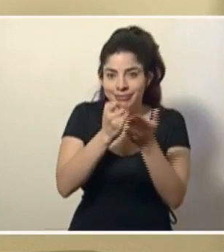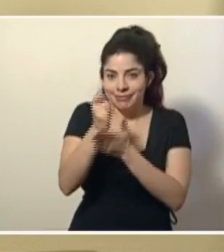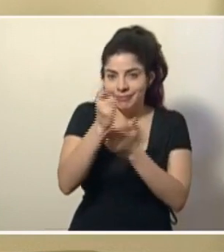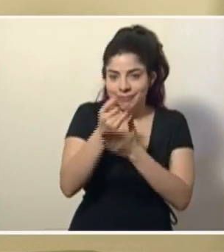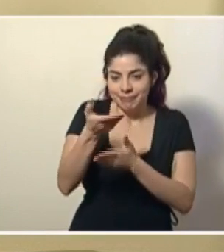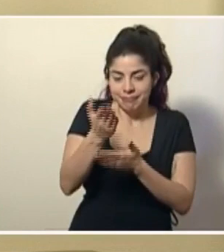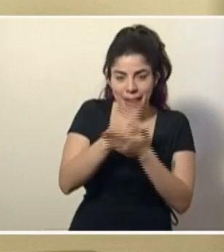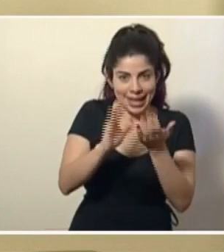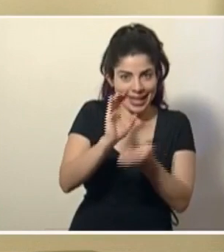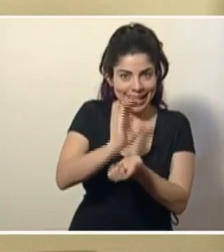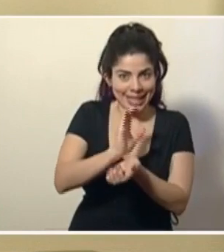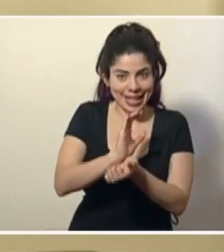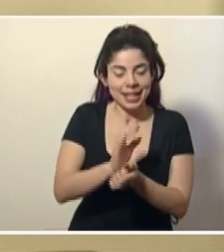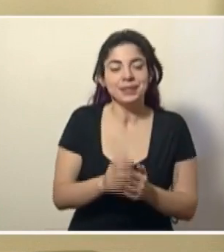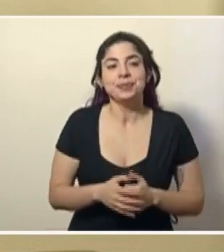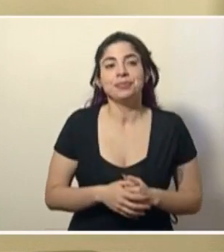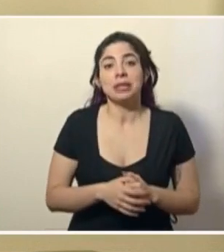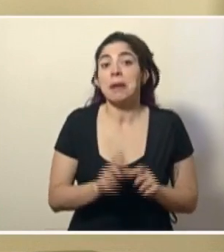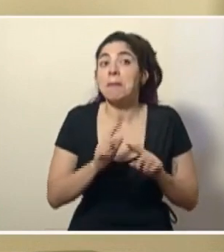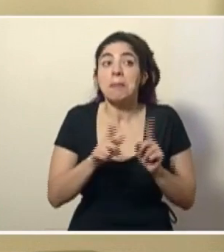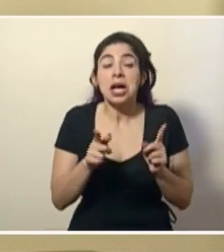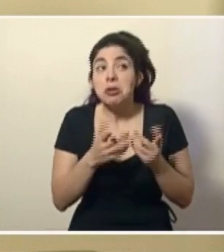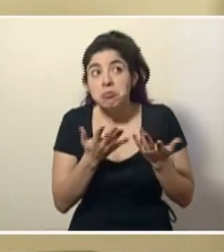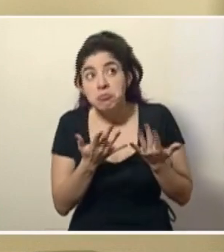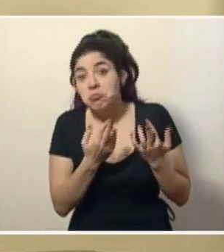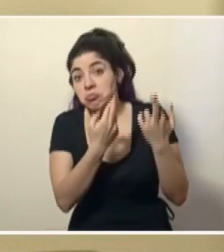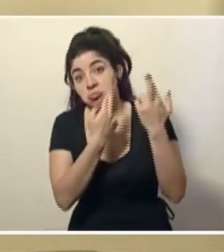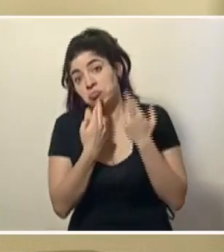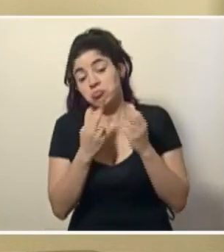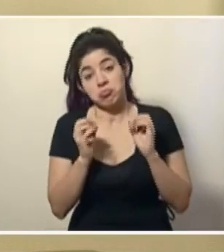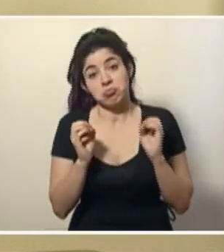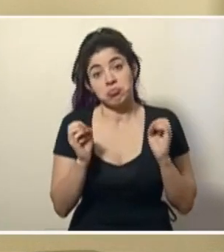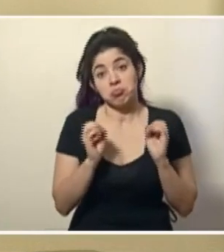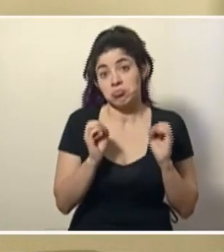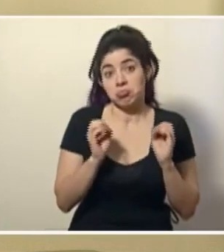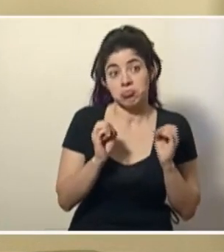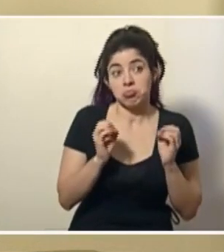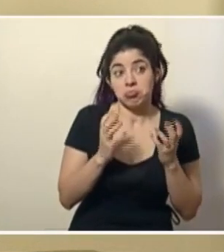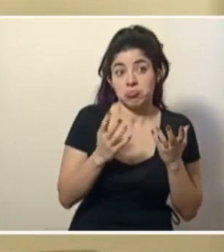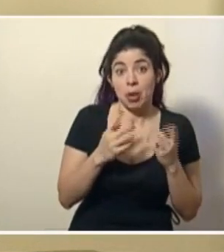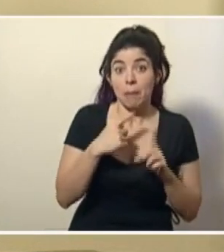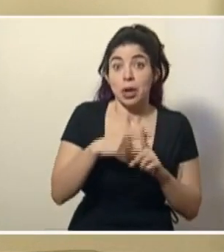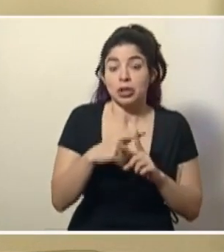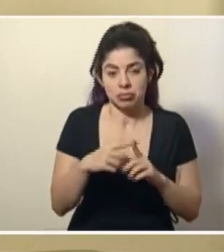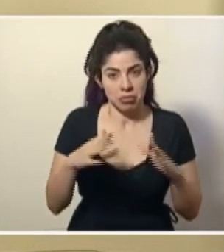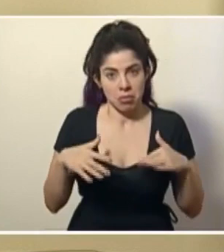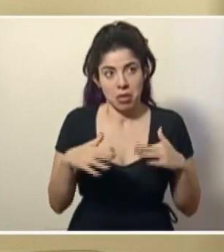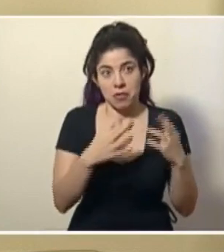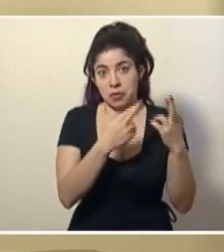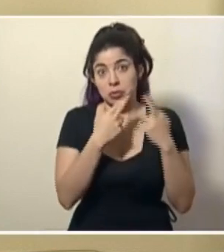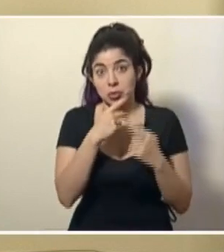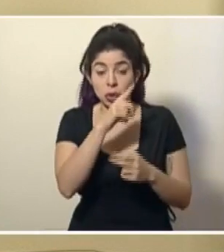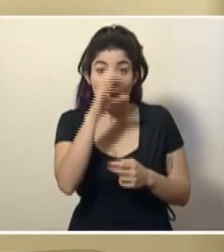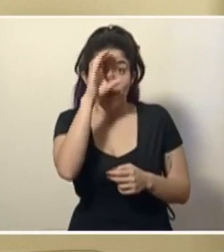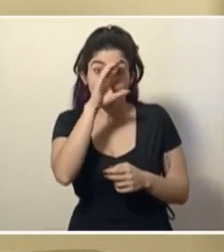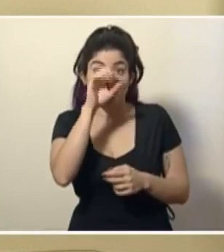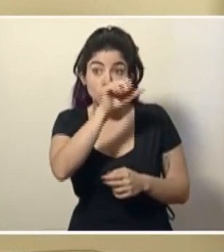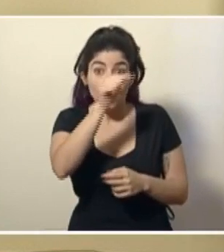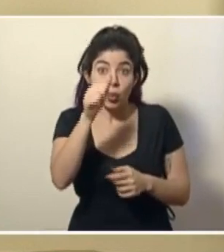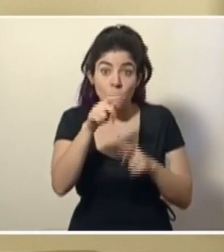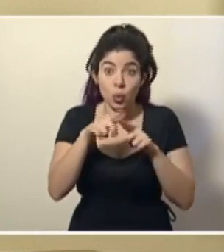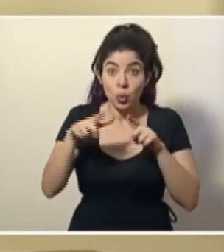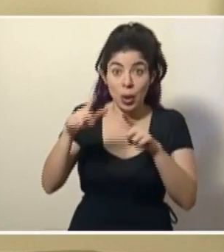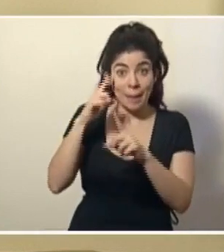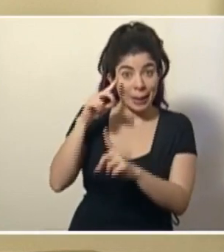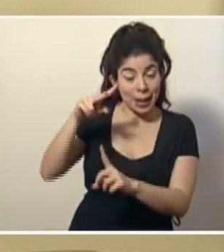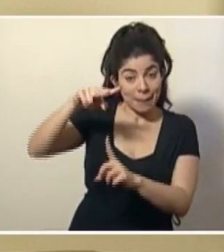esta fase clínica. No hemos recibido una respuesta, digamos, afirmativa de que estén buscando nuevos sitios